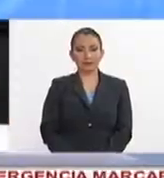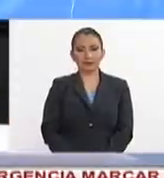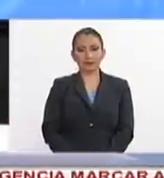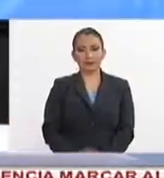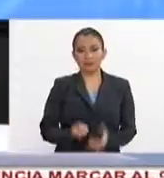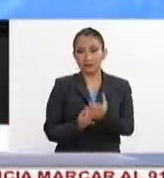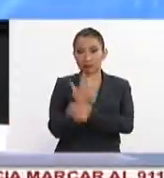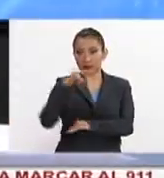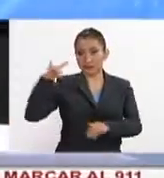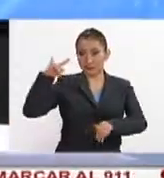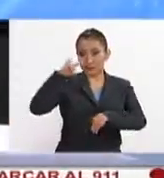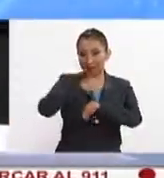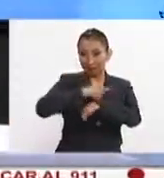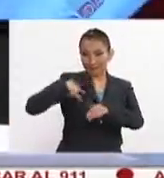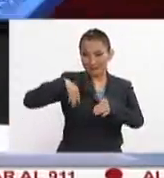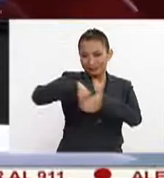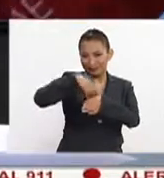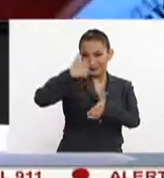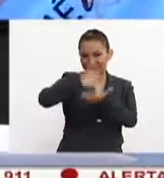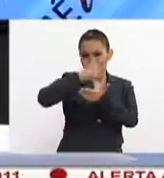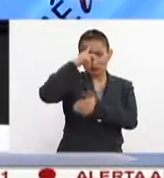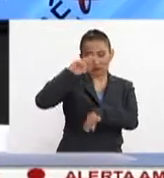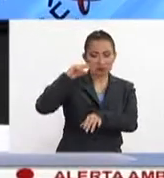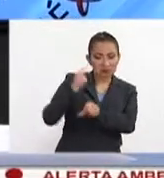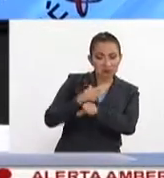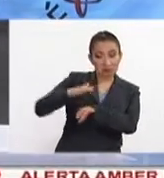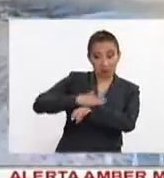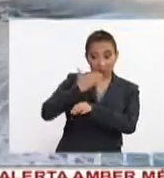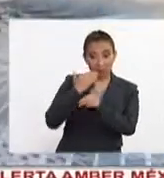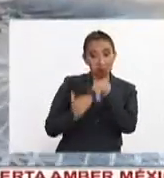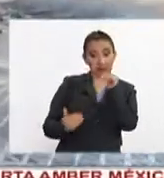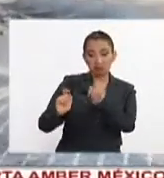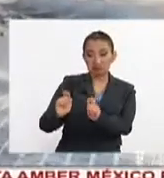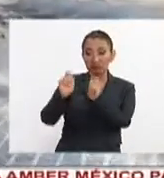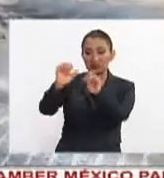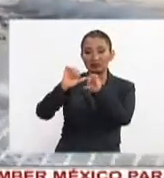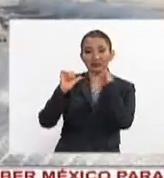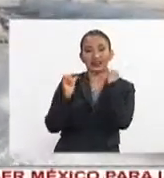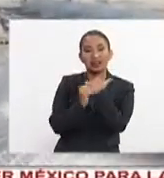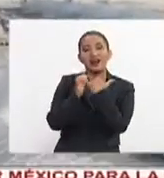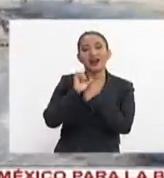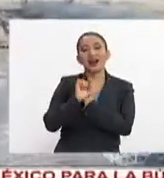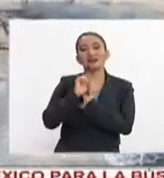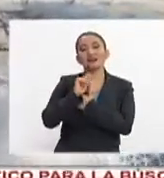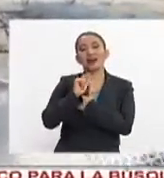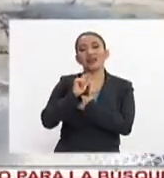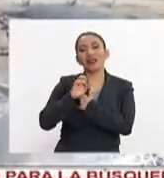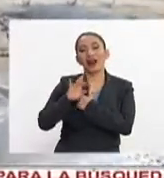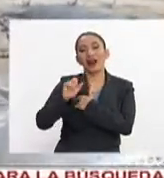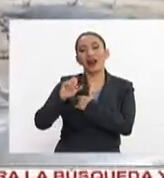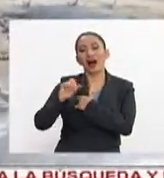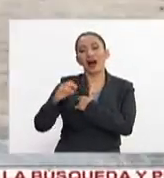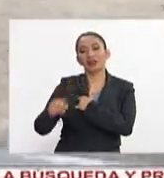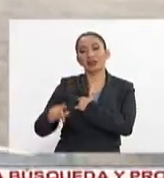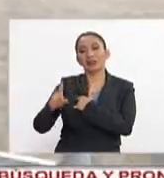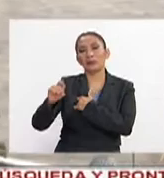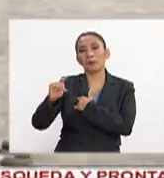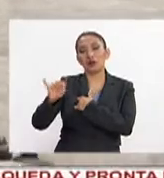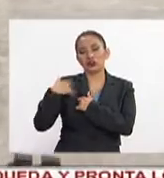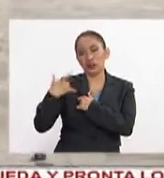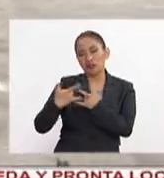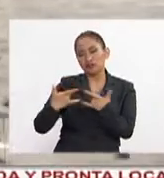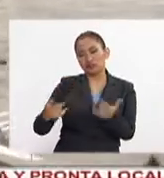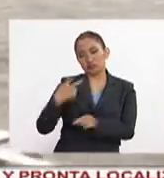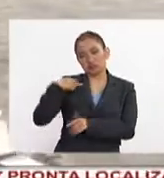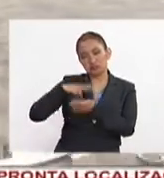El nuevo aeropuerto de la Ciudad de México obtuvo la calificación más alta que otorga la agencia Standard & Poor's en el rubro de bonos verdes.